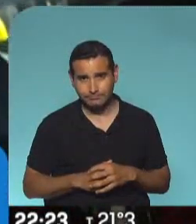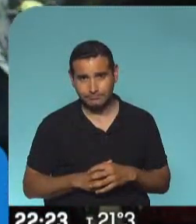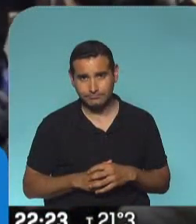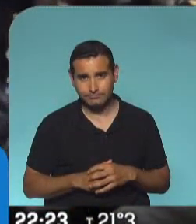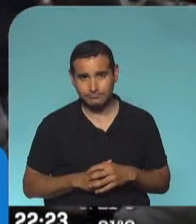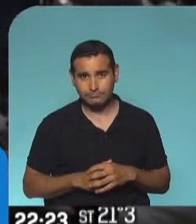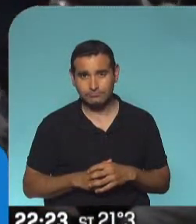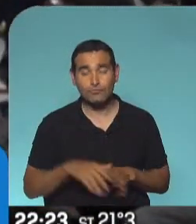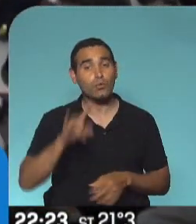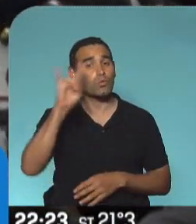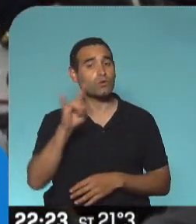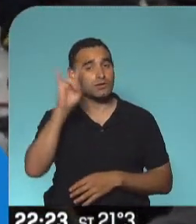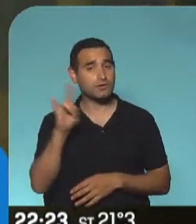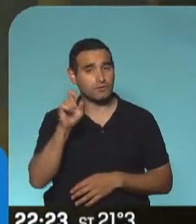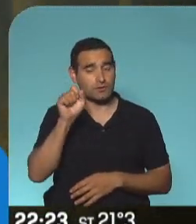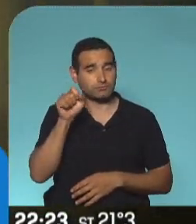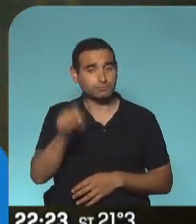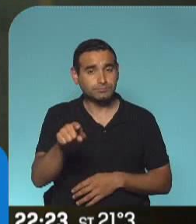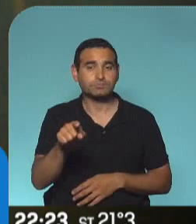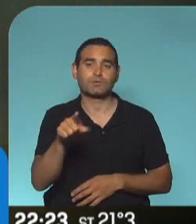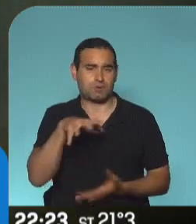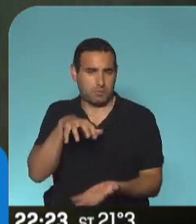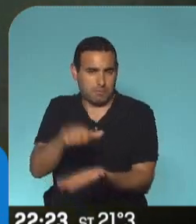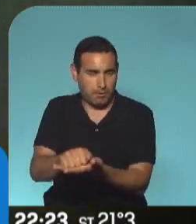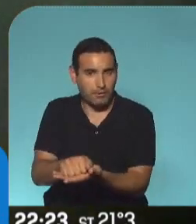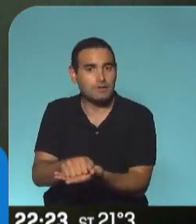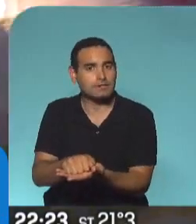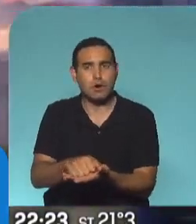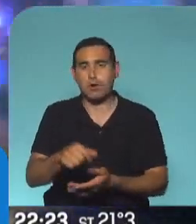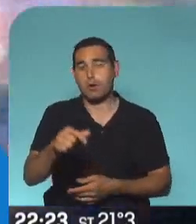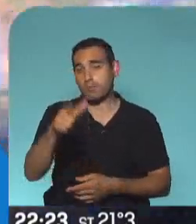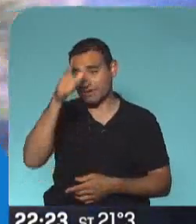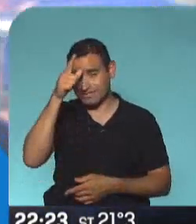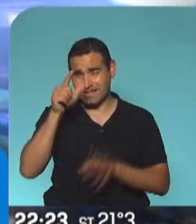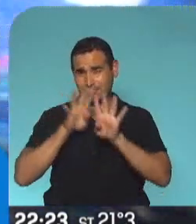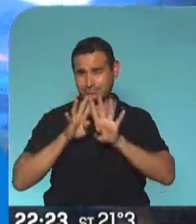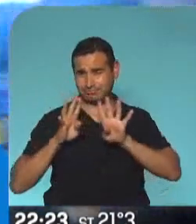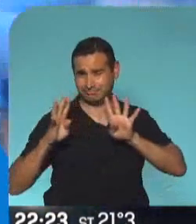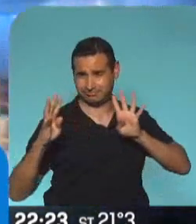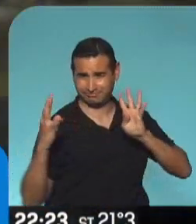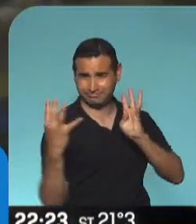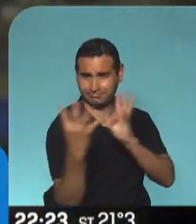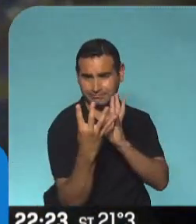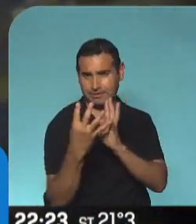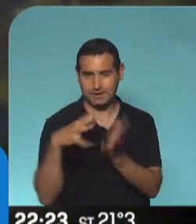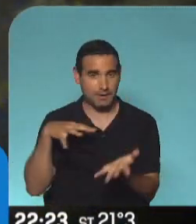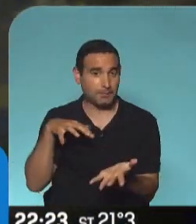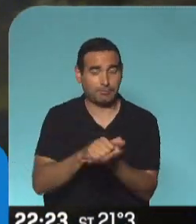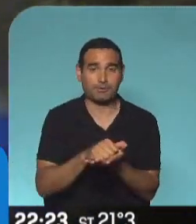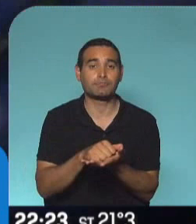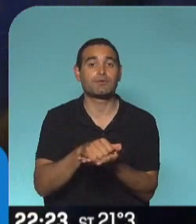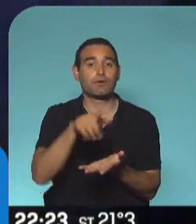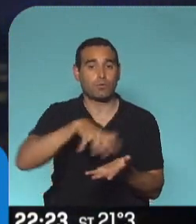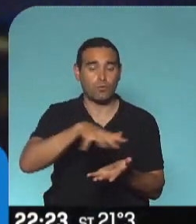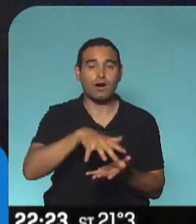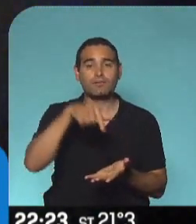En el caso de la Universidad Politécnica, la toma motivó un sitio policial de 10 días al campus y un asalto final a las